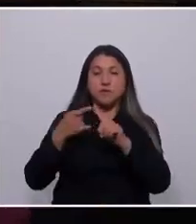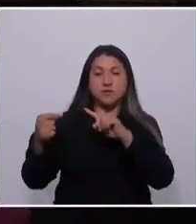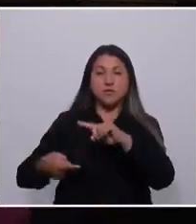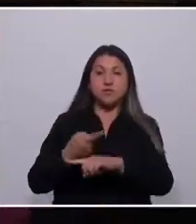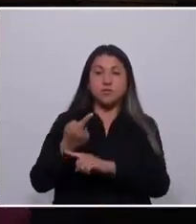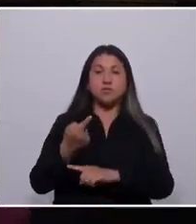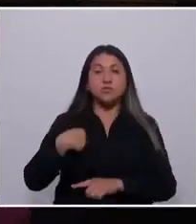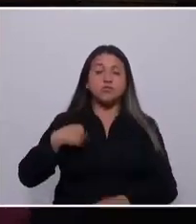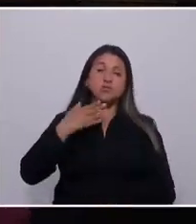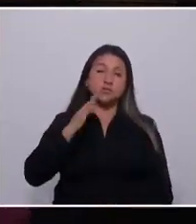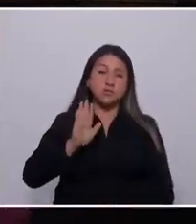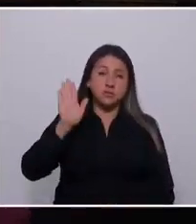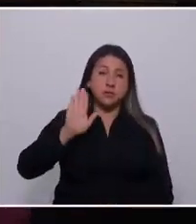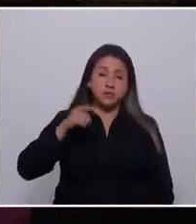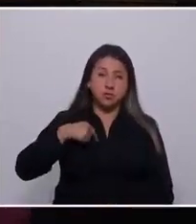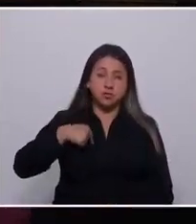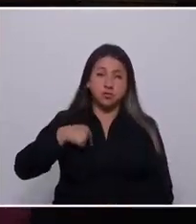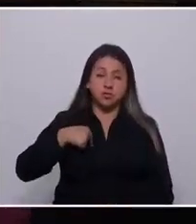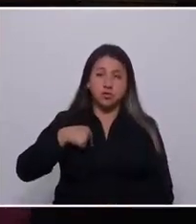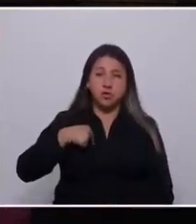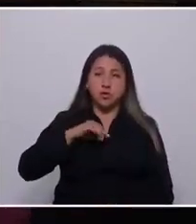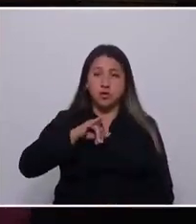ocurrió lo mismo. Jorge Baradit por acá.